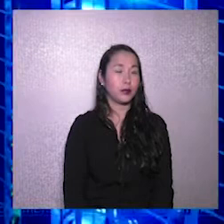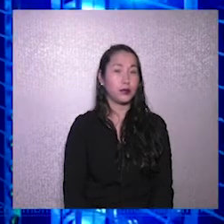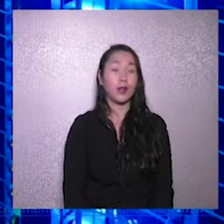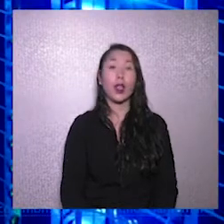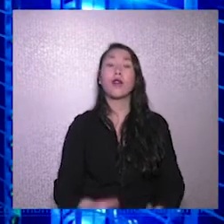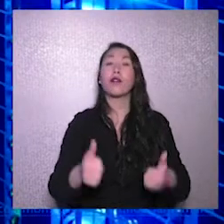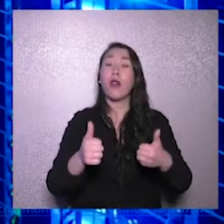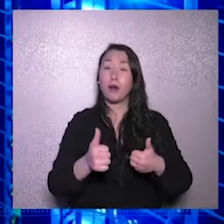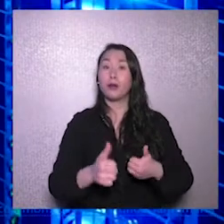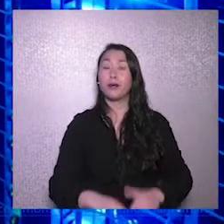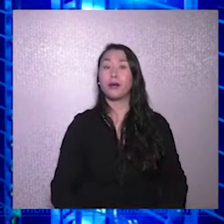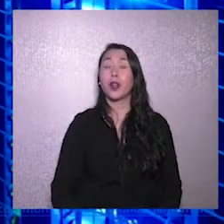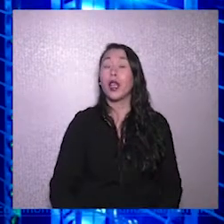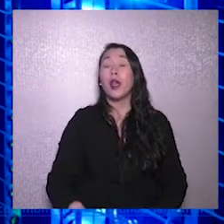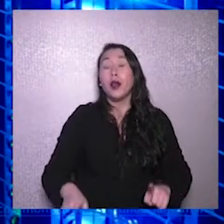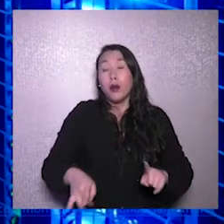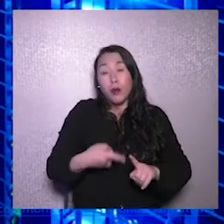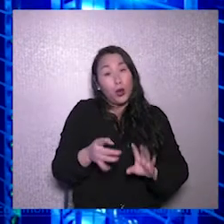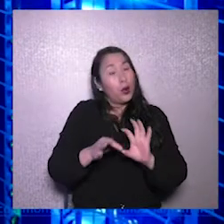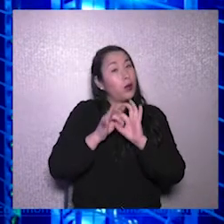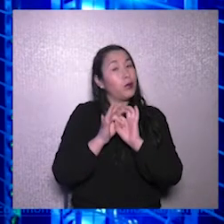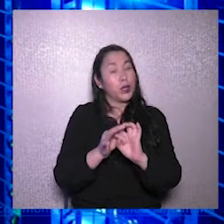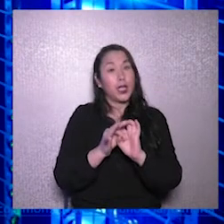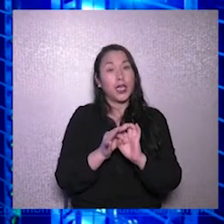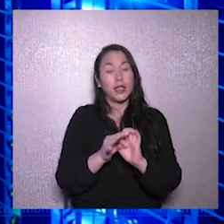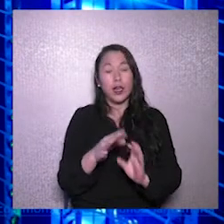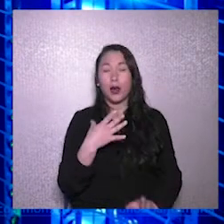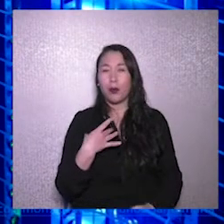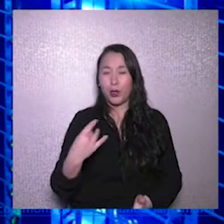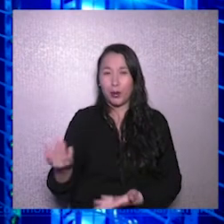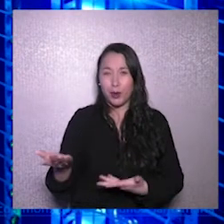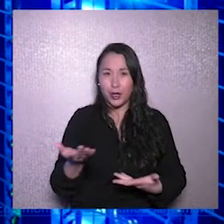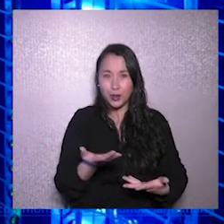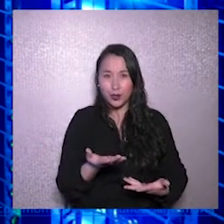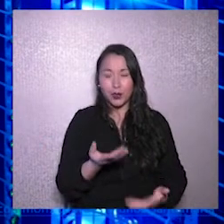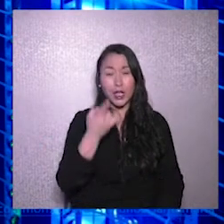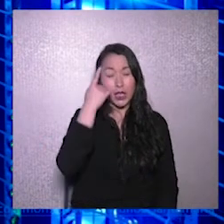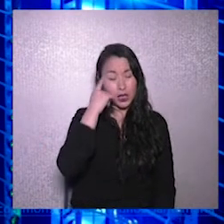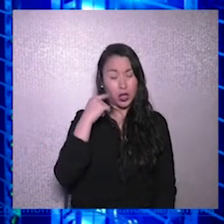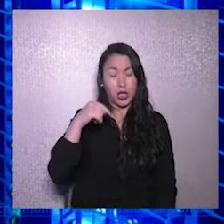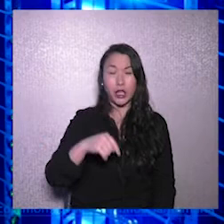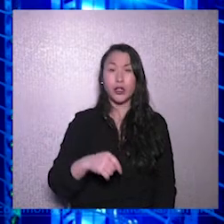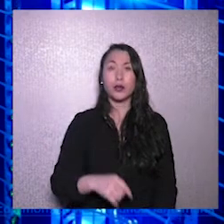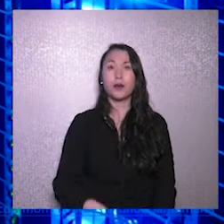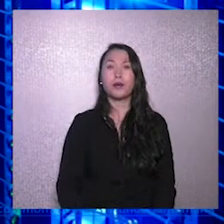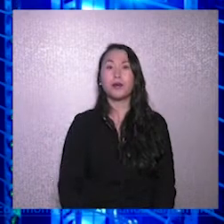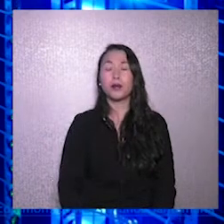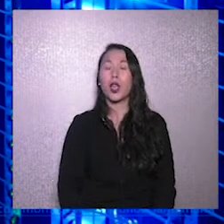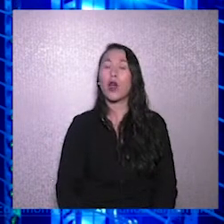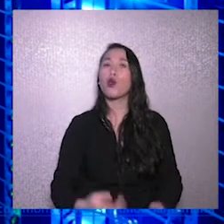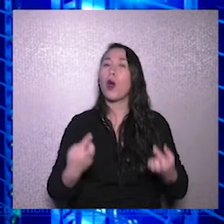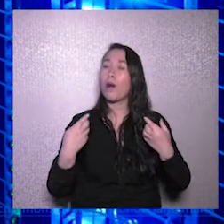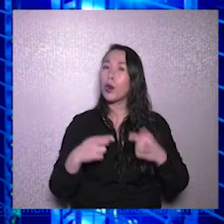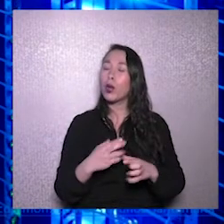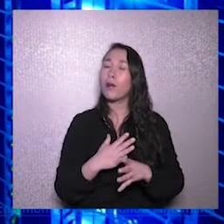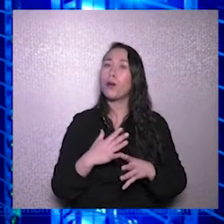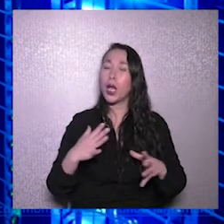Bien, primero que nada, muchas gracias por la invitación. Creo que esto es una tremenda